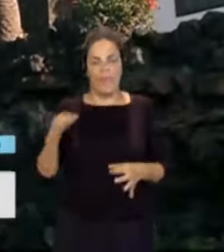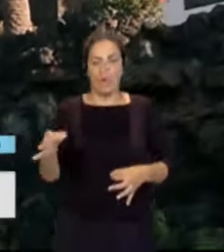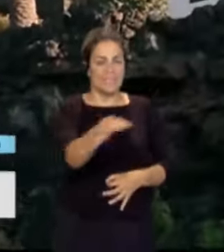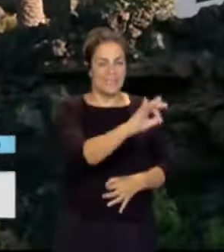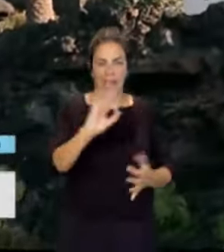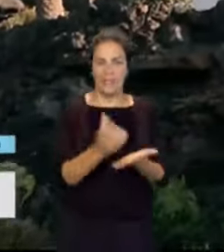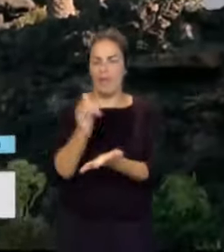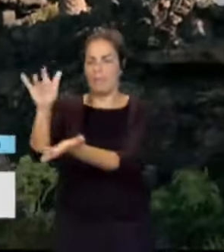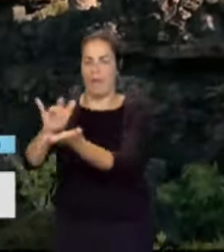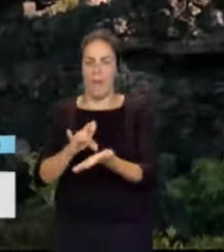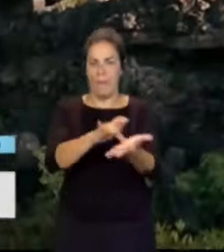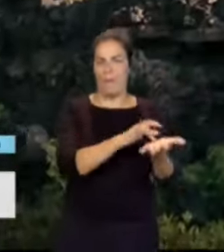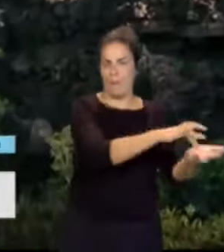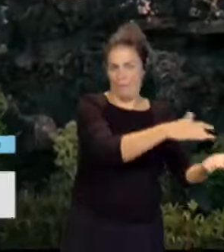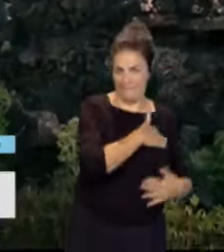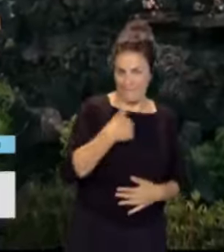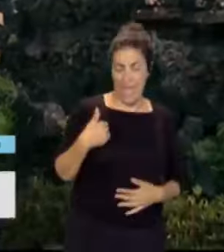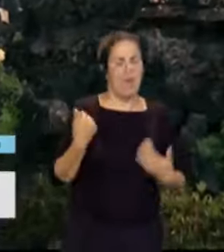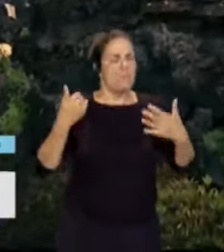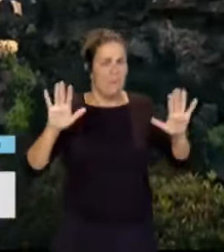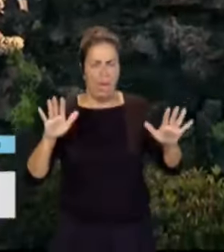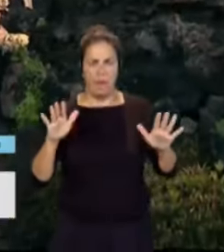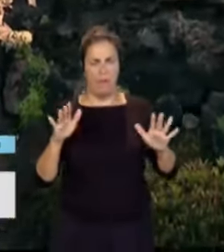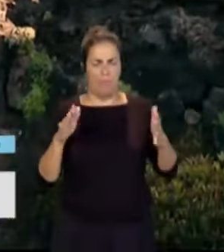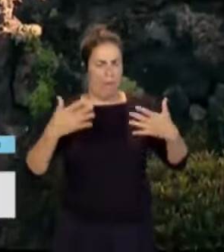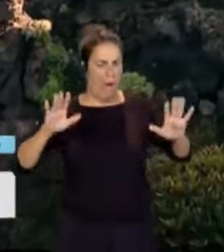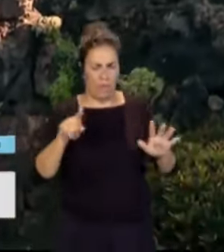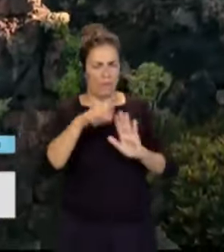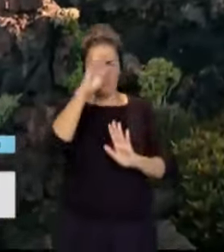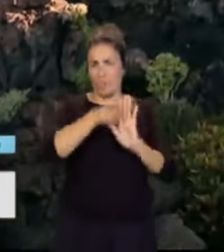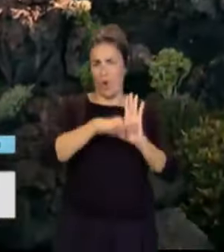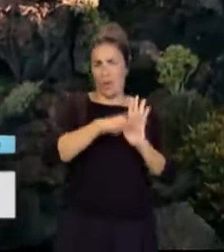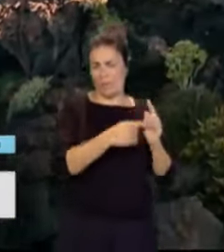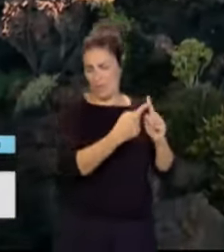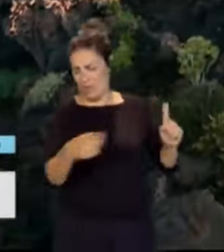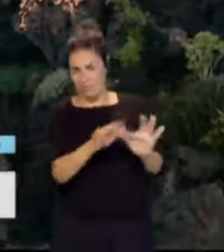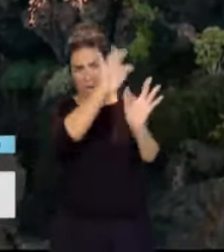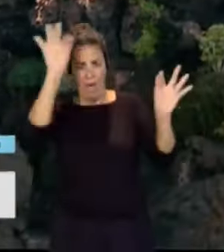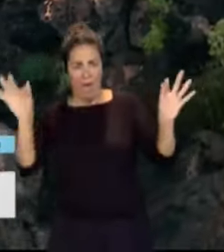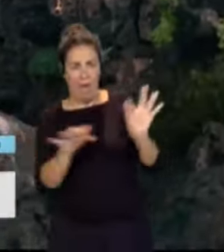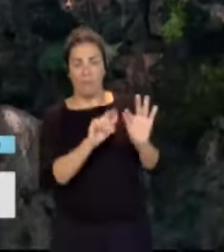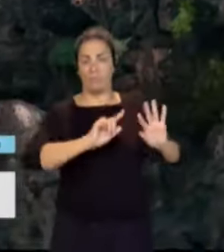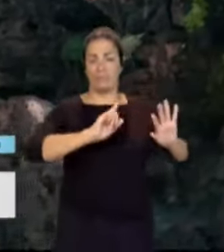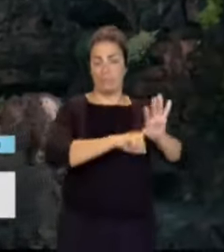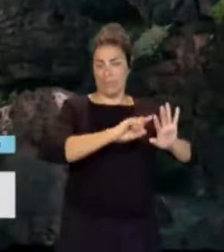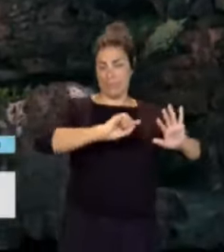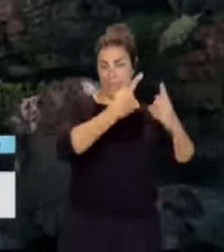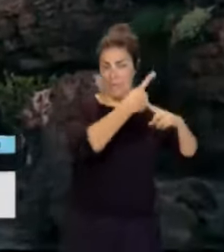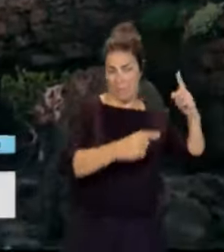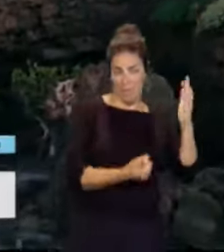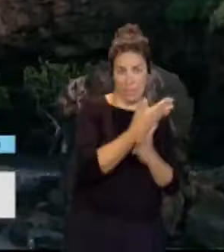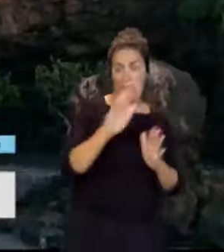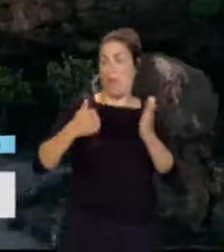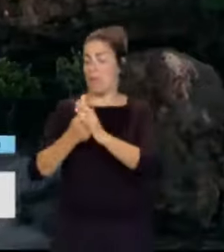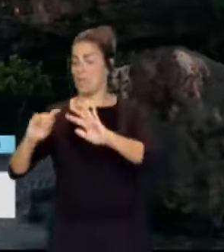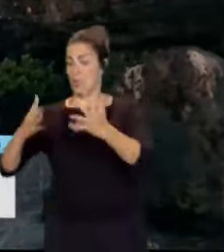aú y todo ya te digo durante toda la programación desde las 6:30 que estamos en directo hasta las 99:30 de la noche en